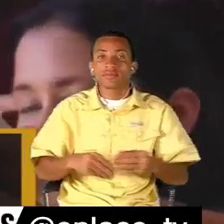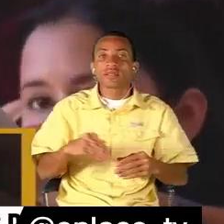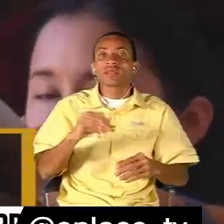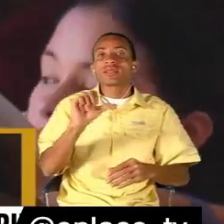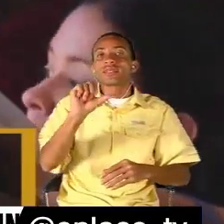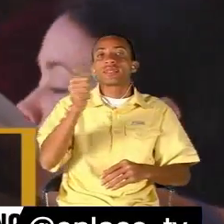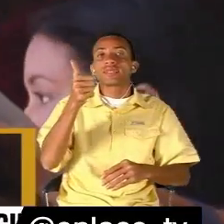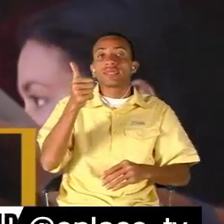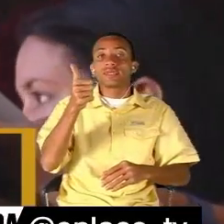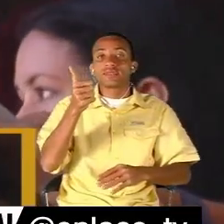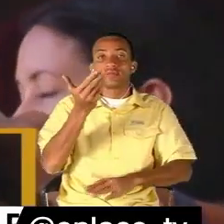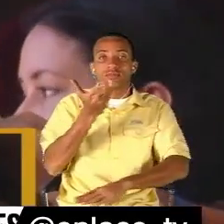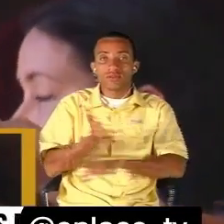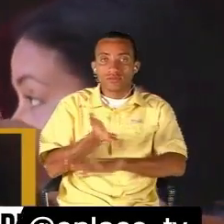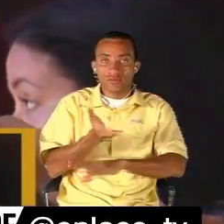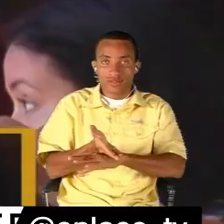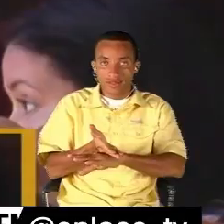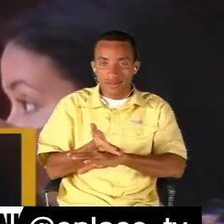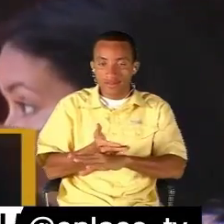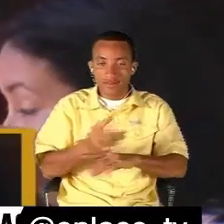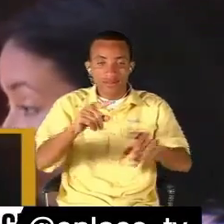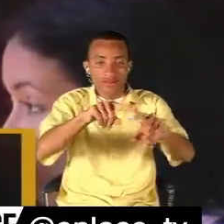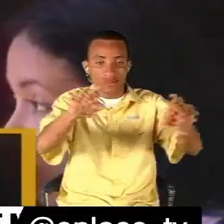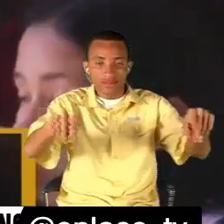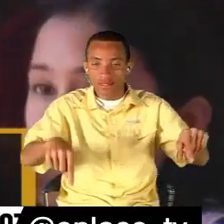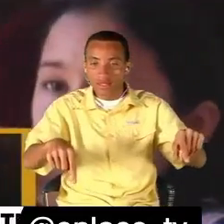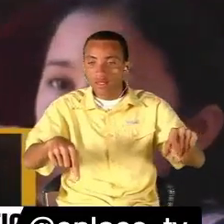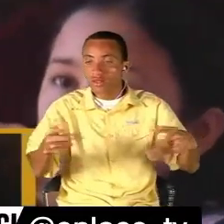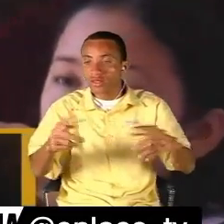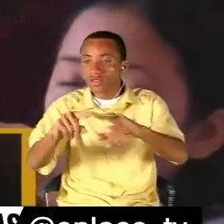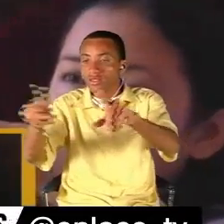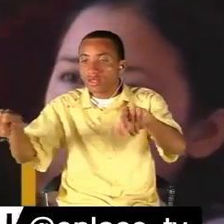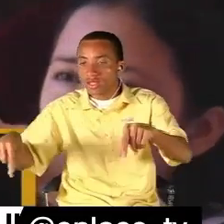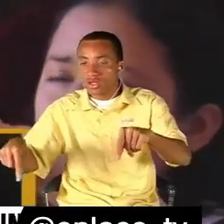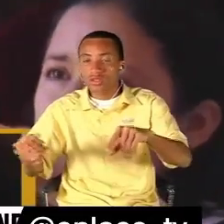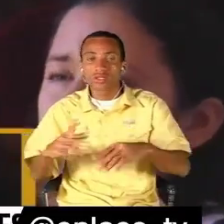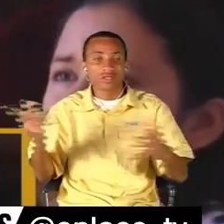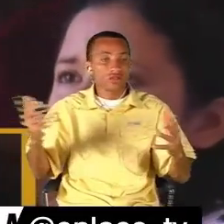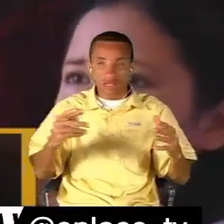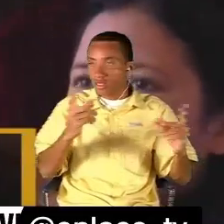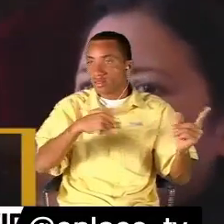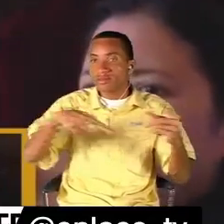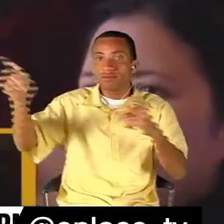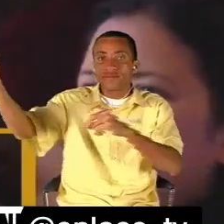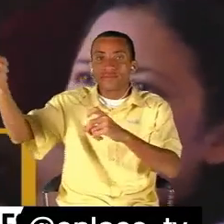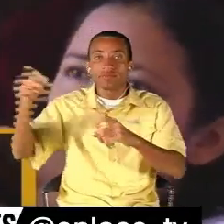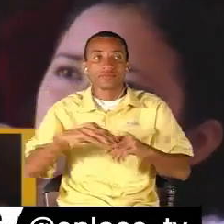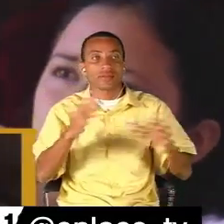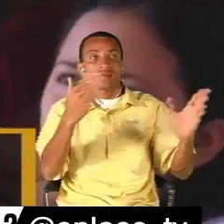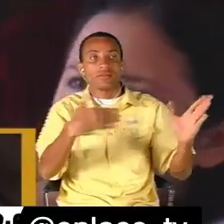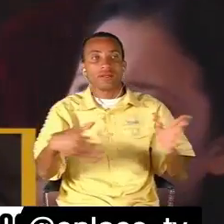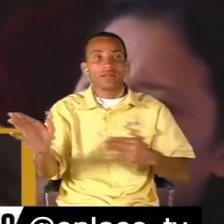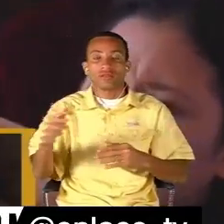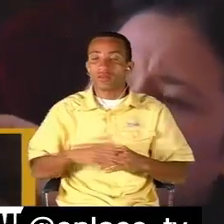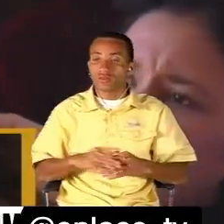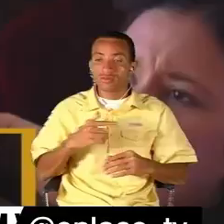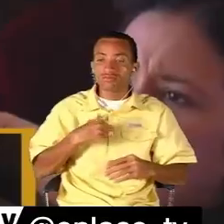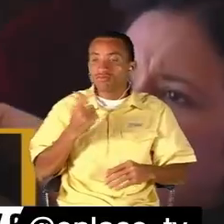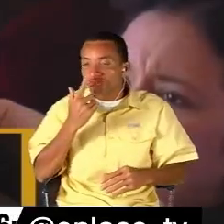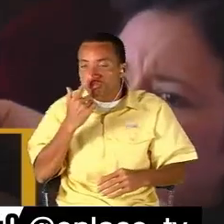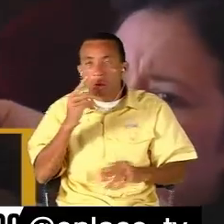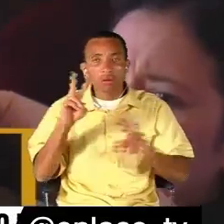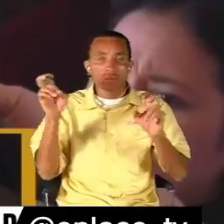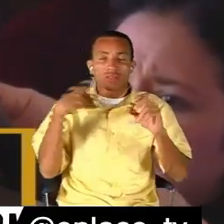Llegaron 10. ¿Qué hicimos nosotros? Todas las que llegaron se las mandamos a Planeación. Nosotros, yo no me quise meter para nada en el